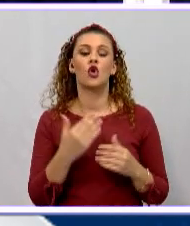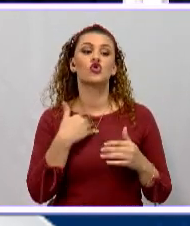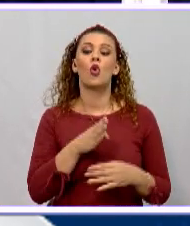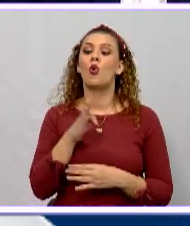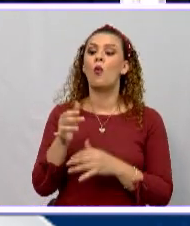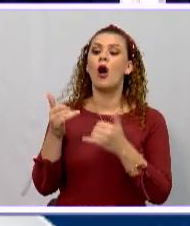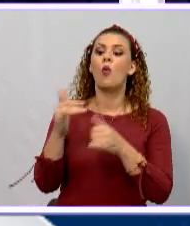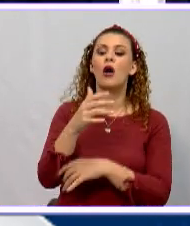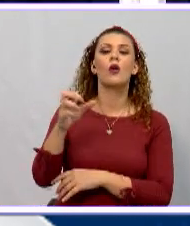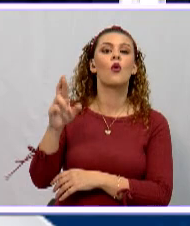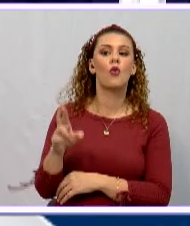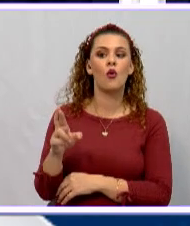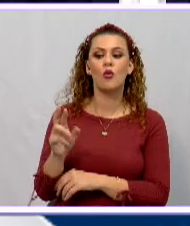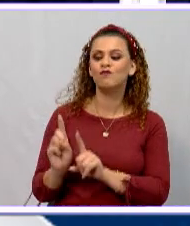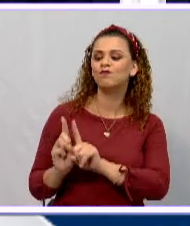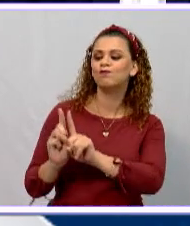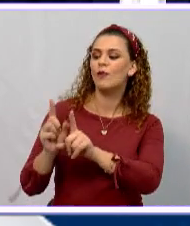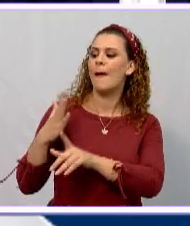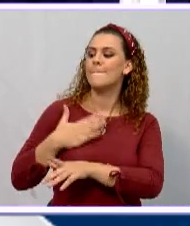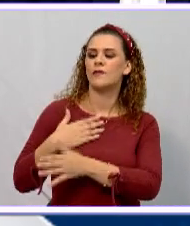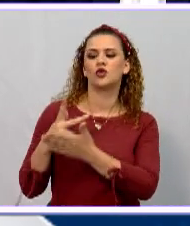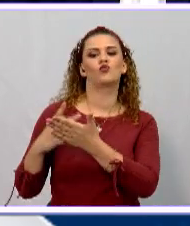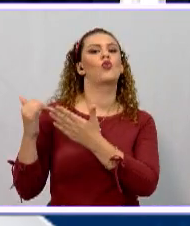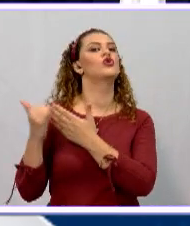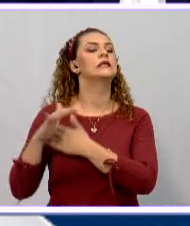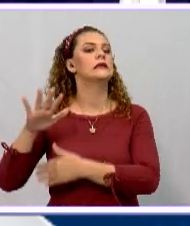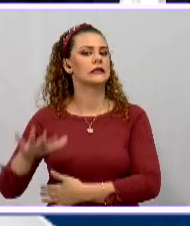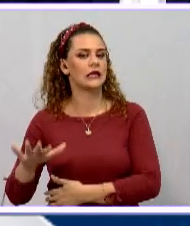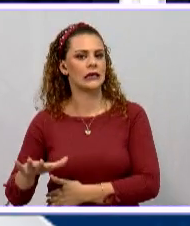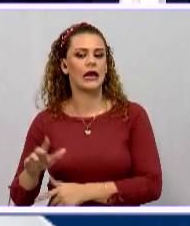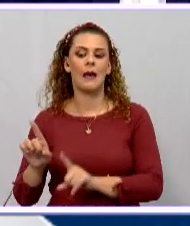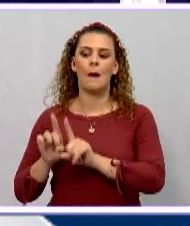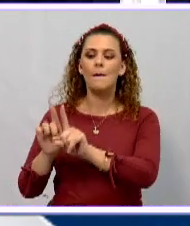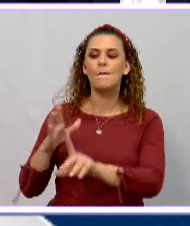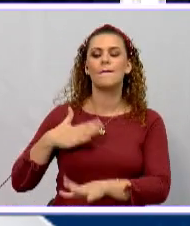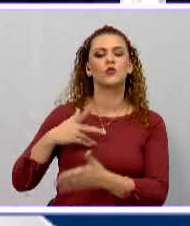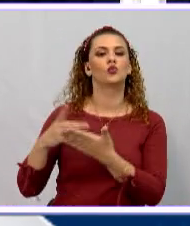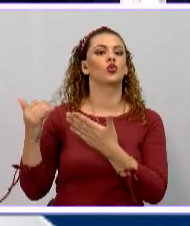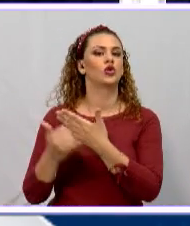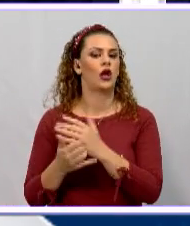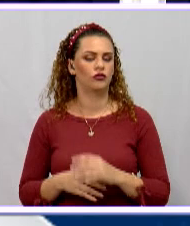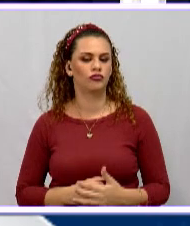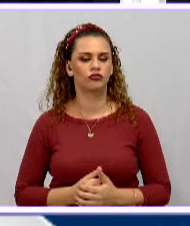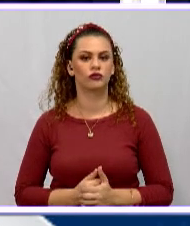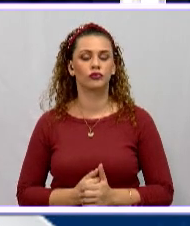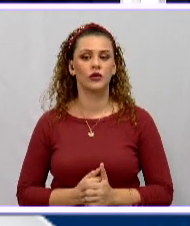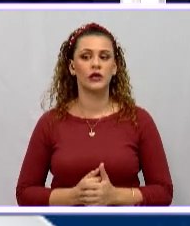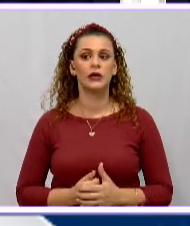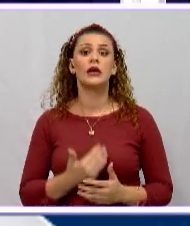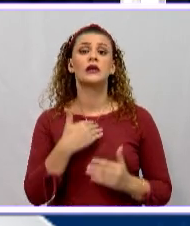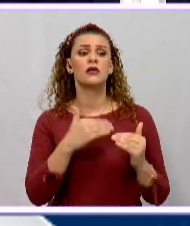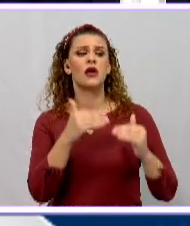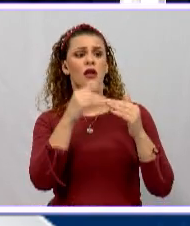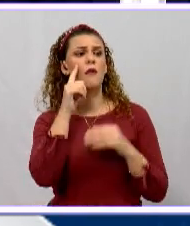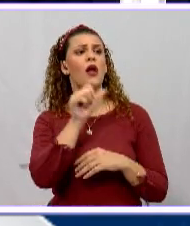a jugar a Costa Rica al lado de mis proyectos a la par de mis proyectos que tiene nivel